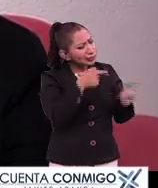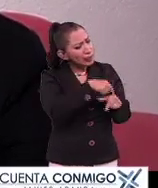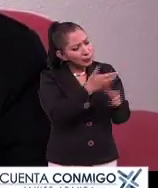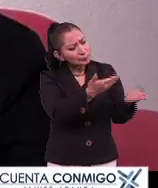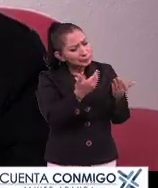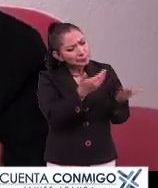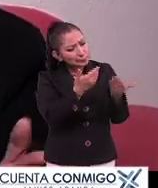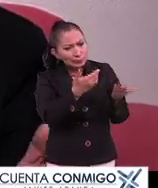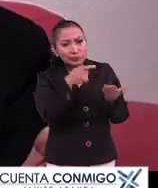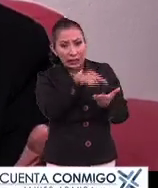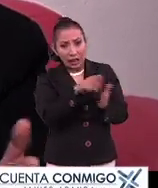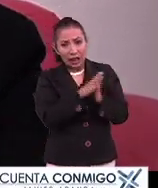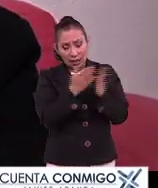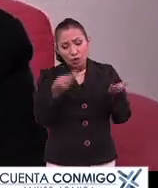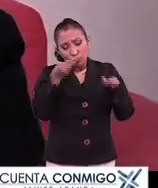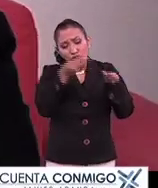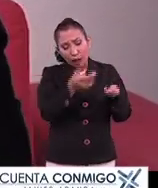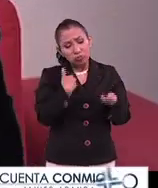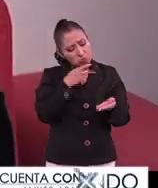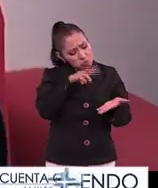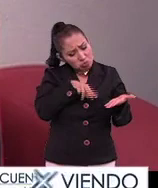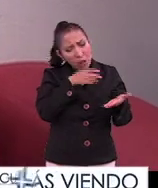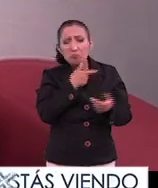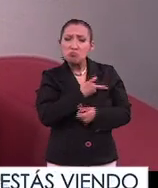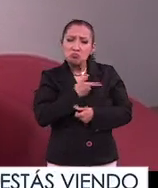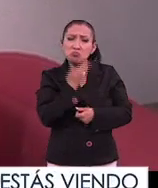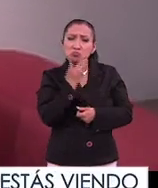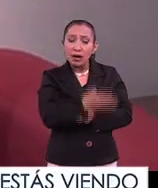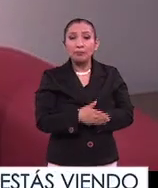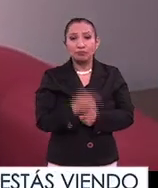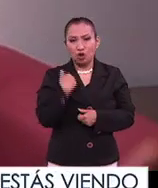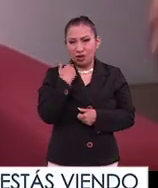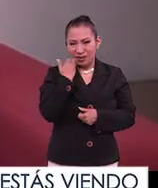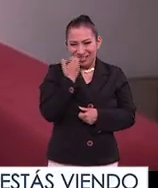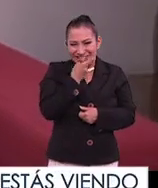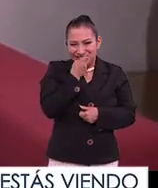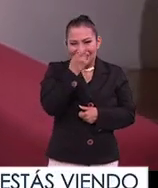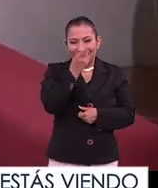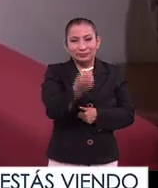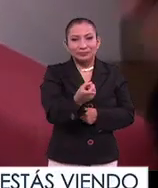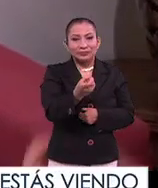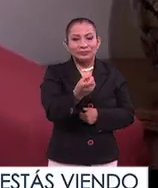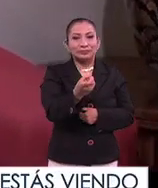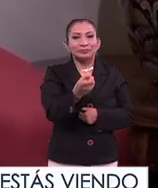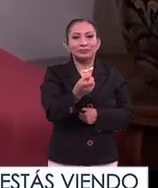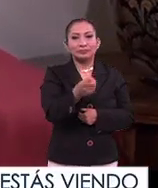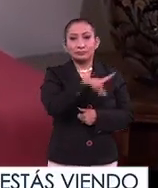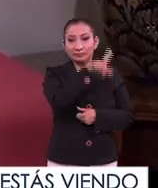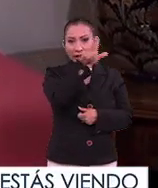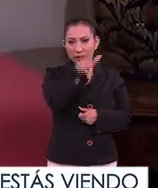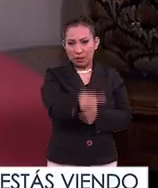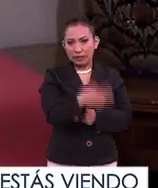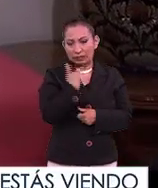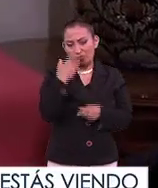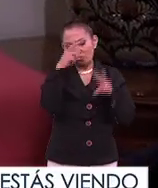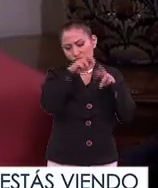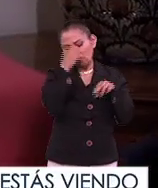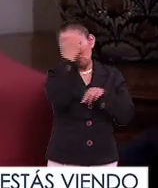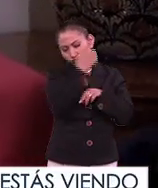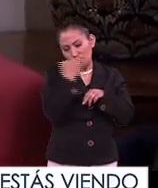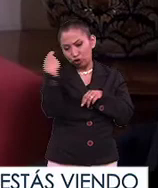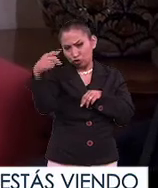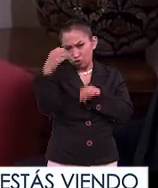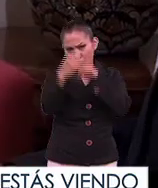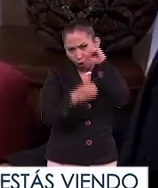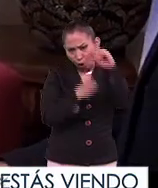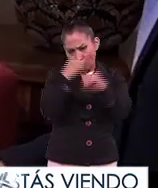mucho tiempo y creo que el libro le satisface. Lo que quiero comentar es que después de hacer el análisis de la